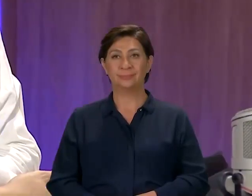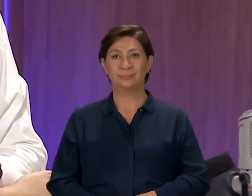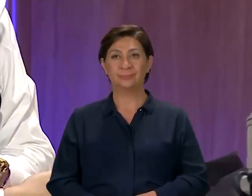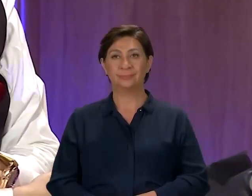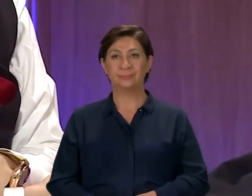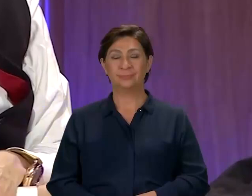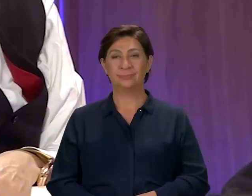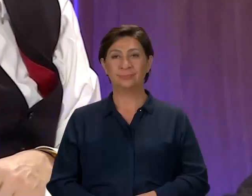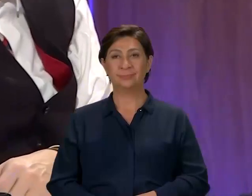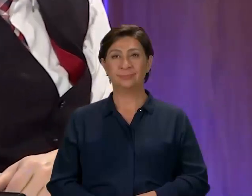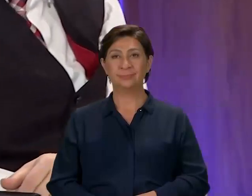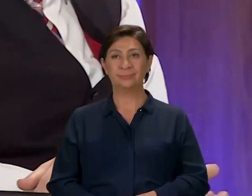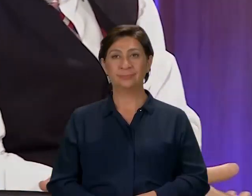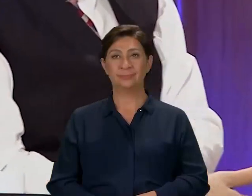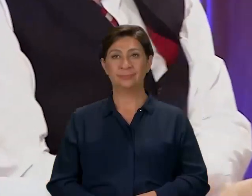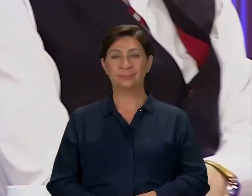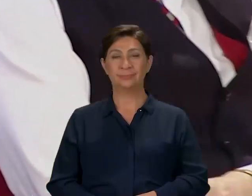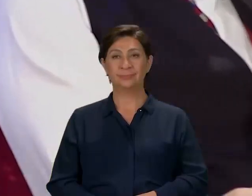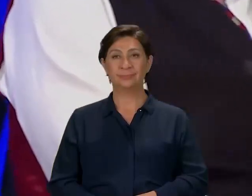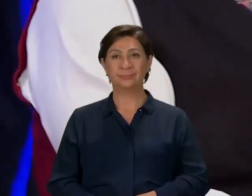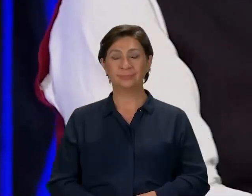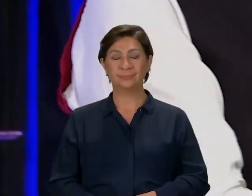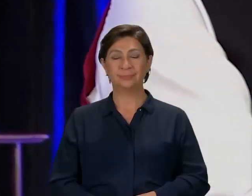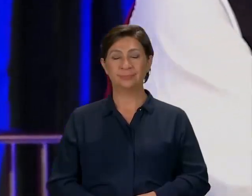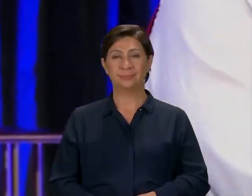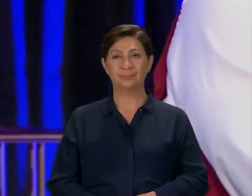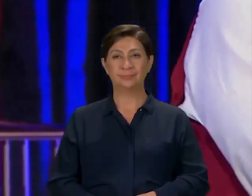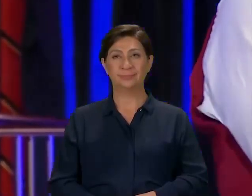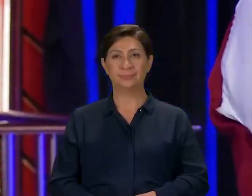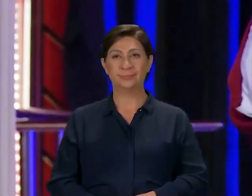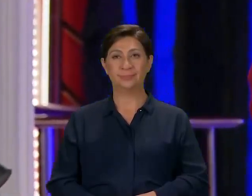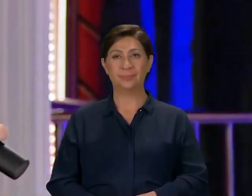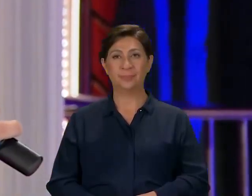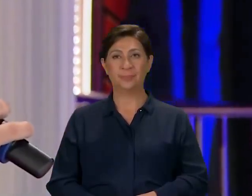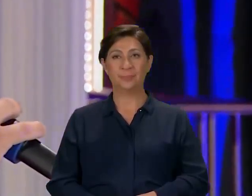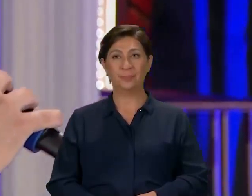que olvidar la última mirada que me dio.